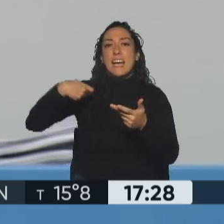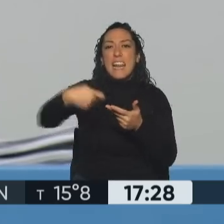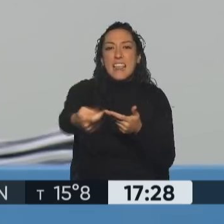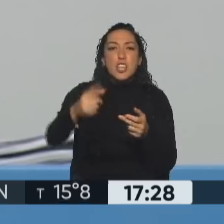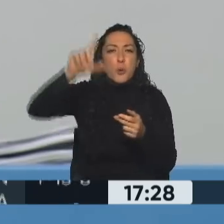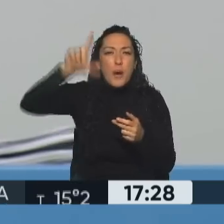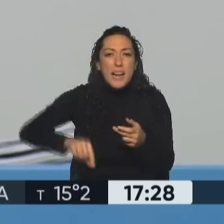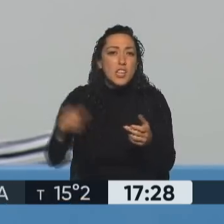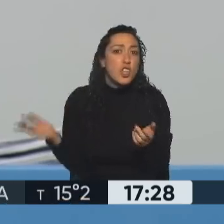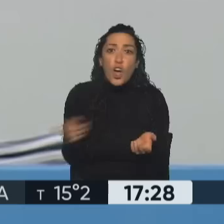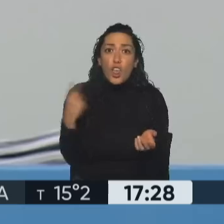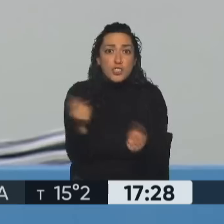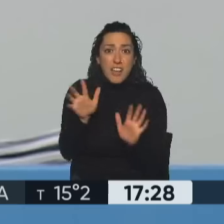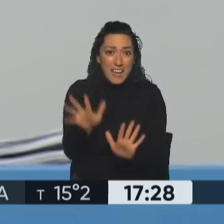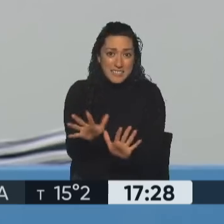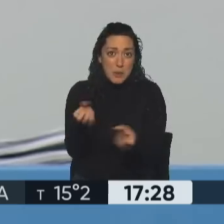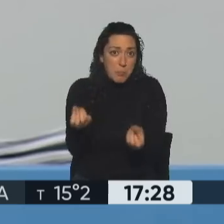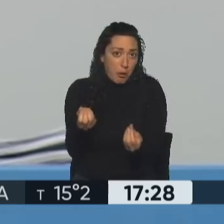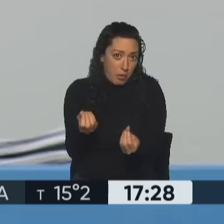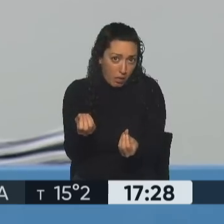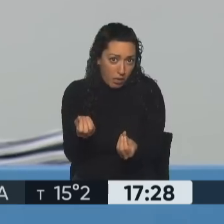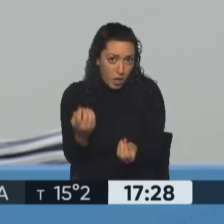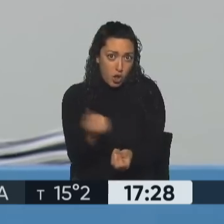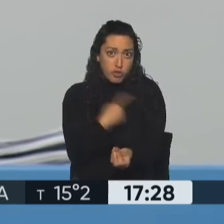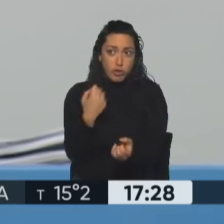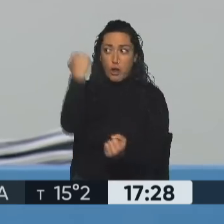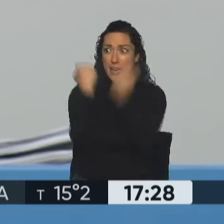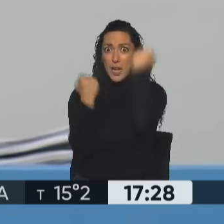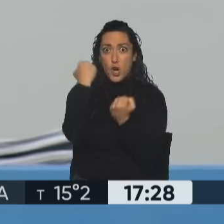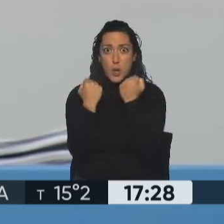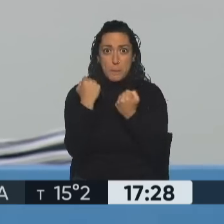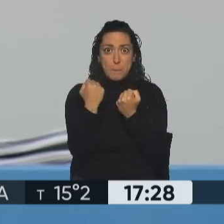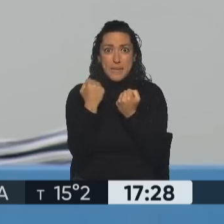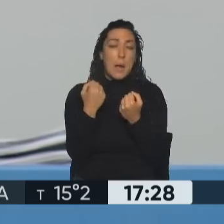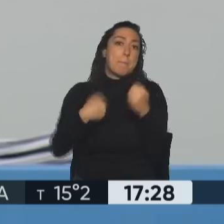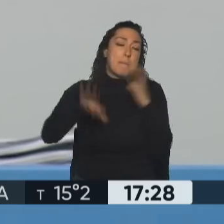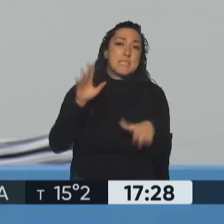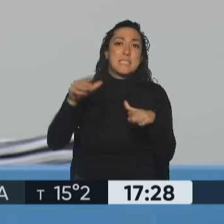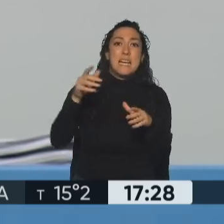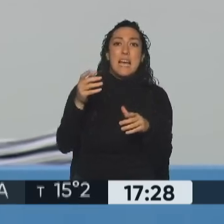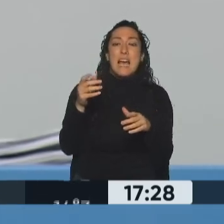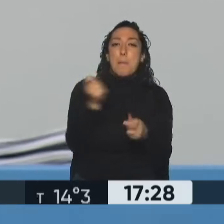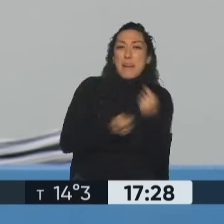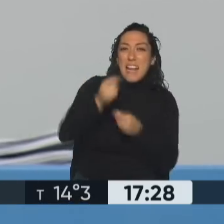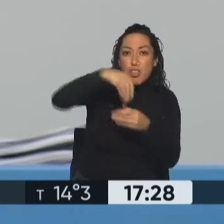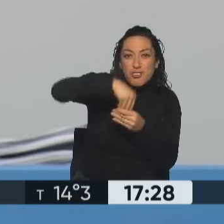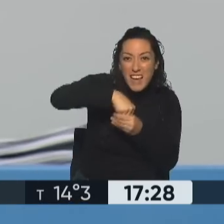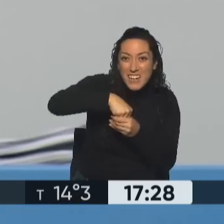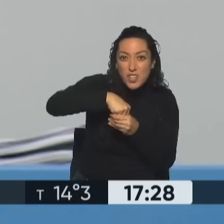todos hicimos esto porque necesitábamos que la economía, sobre todo nuestro mercado interno